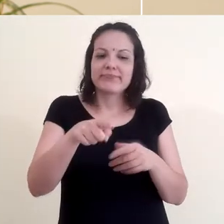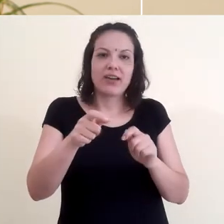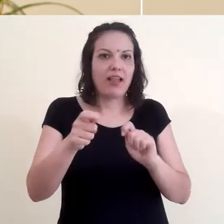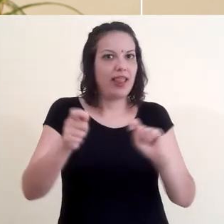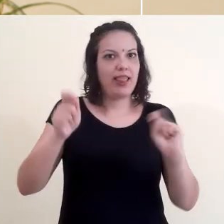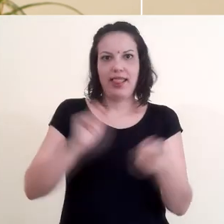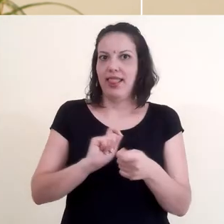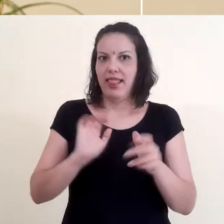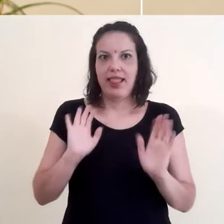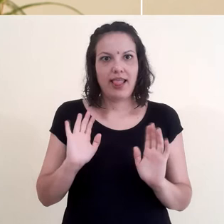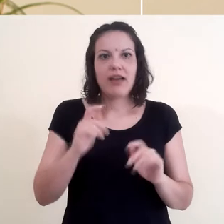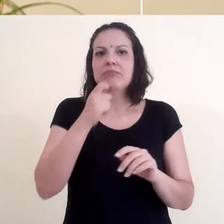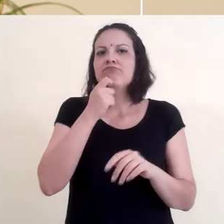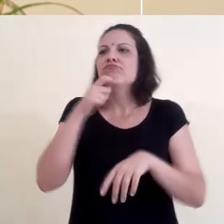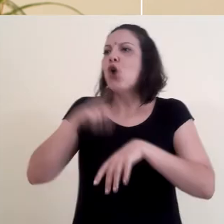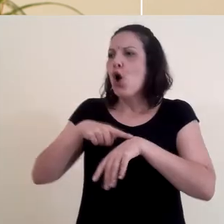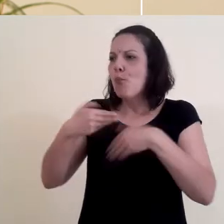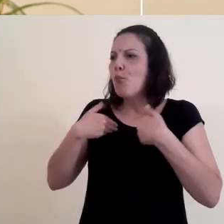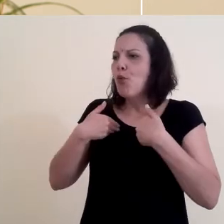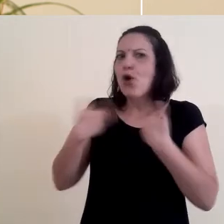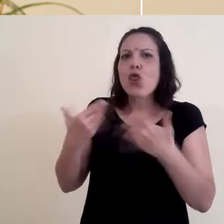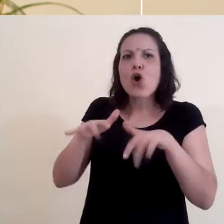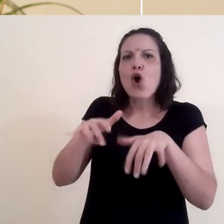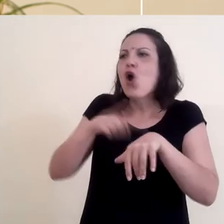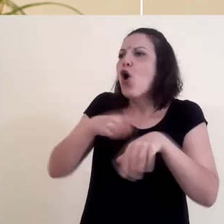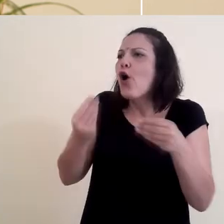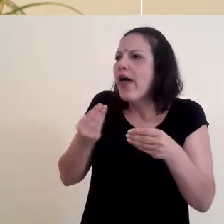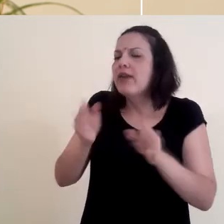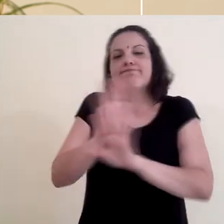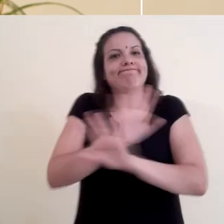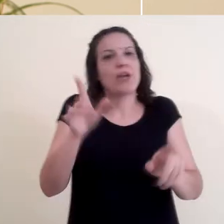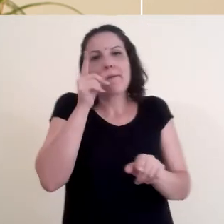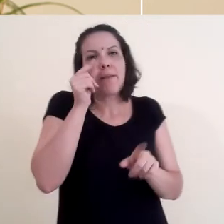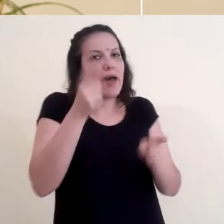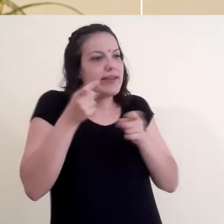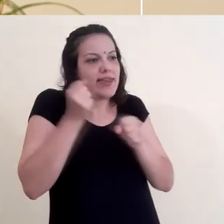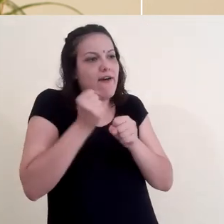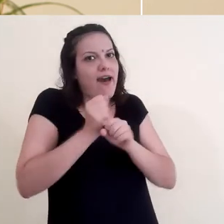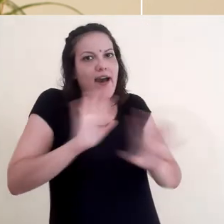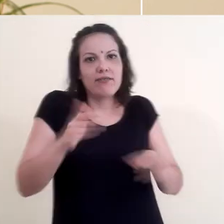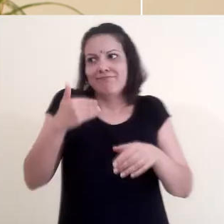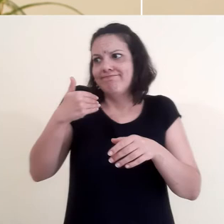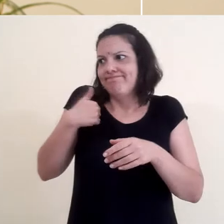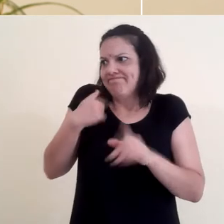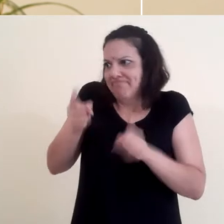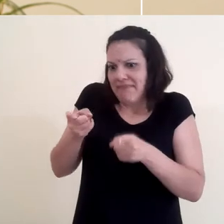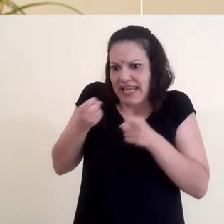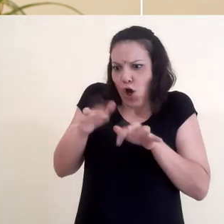Esto de, bueno, ¿en qué horarios podemos usar la compu?, ¿no? Porque, bueno, papá la necesita para trabajar, pero yo la necesito también para la